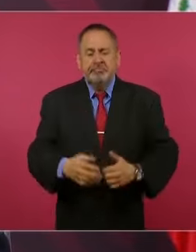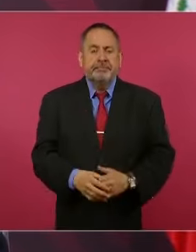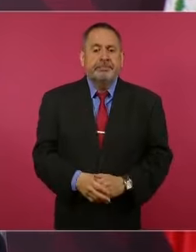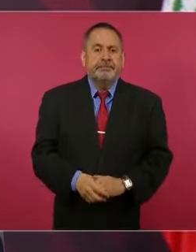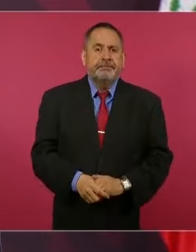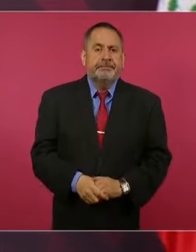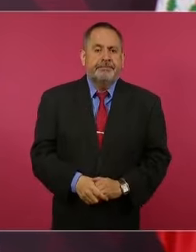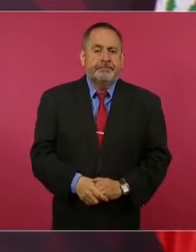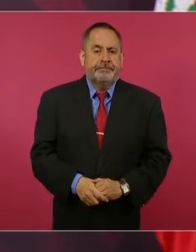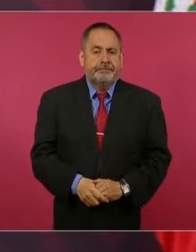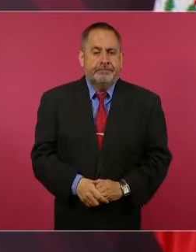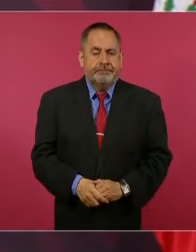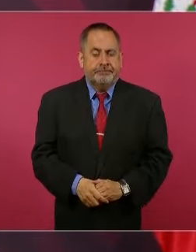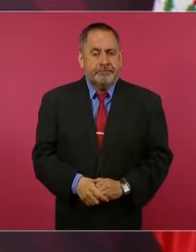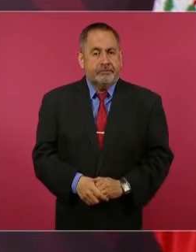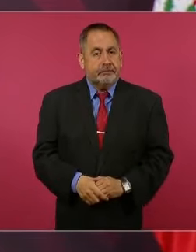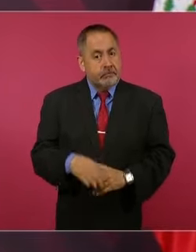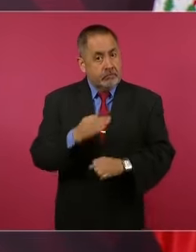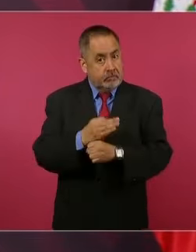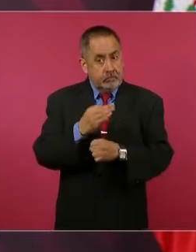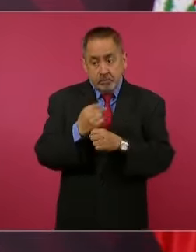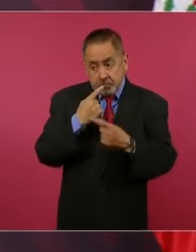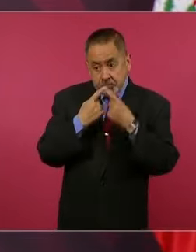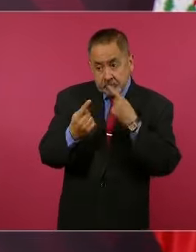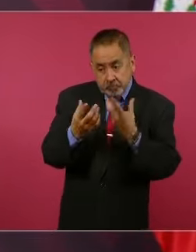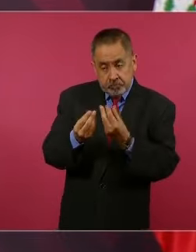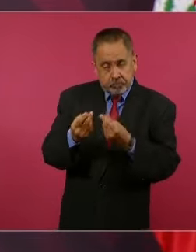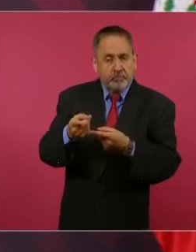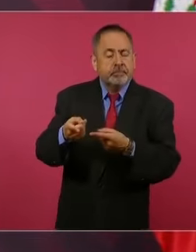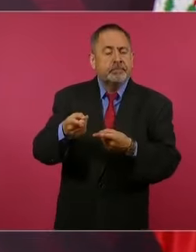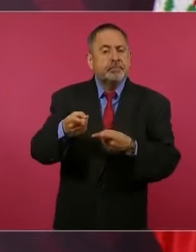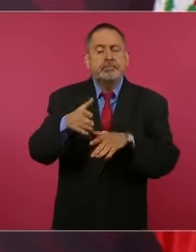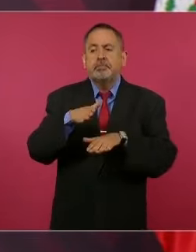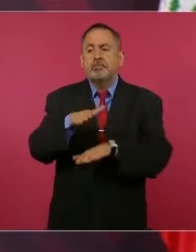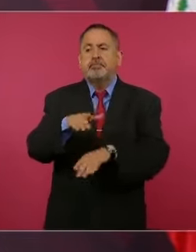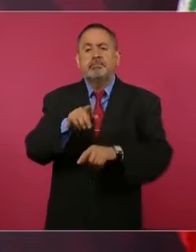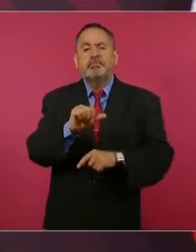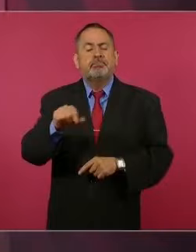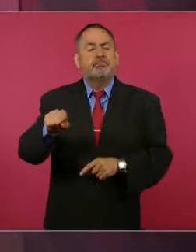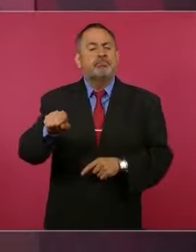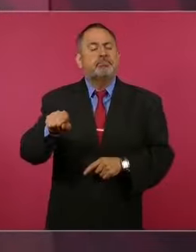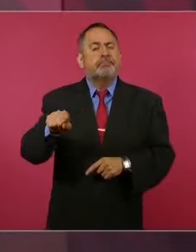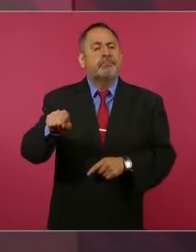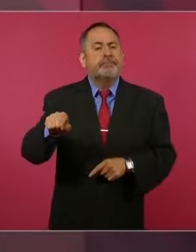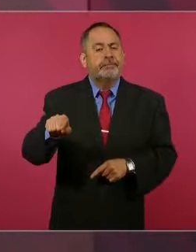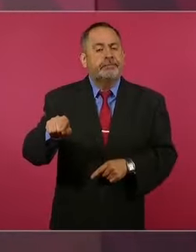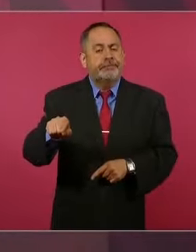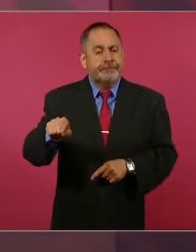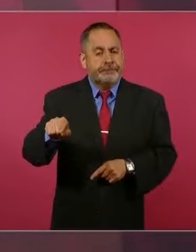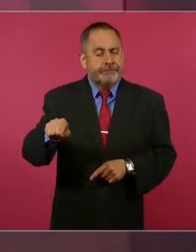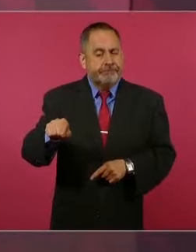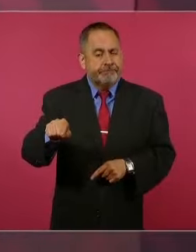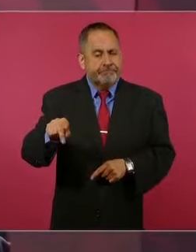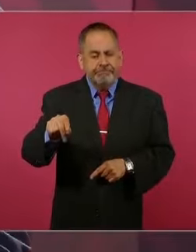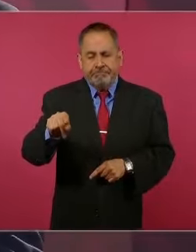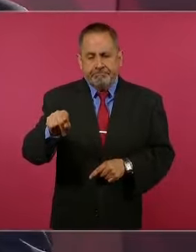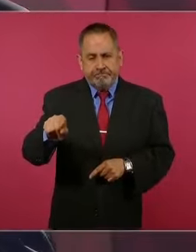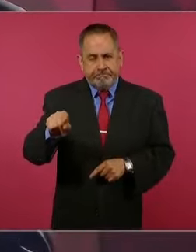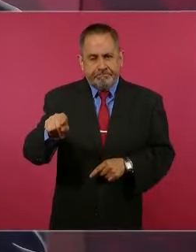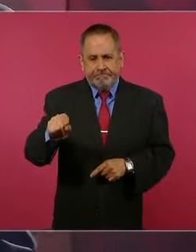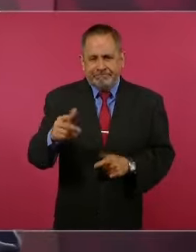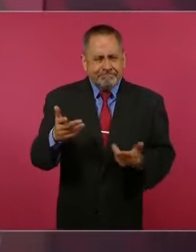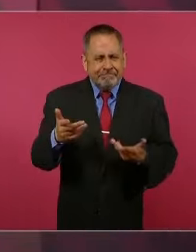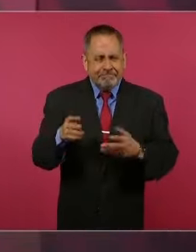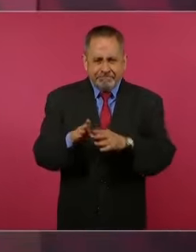gobernadores se está viendo todo lo relacionado con eh el